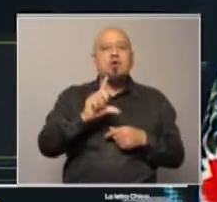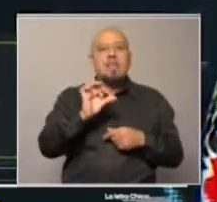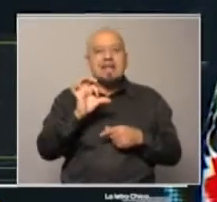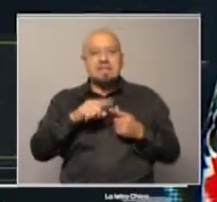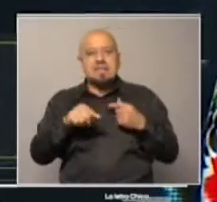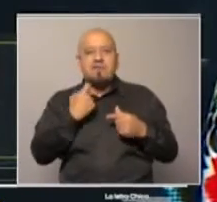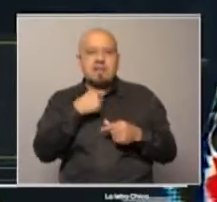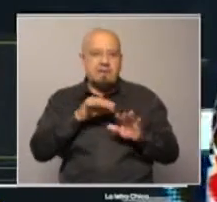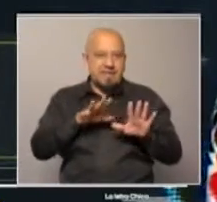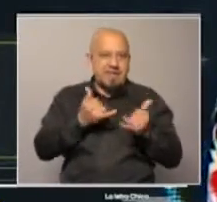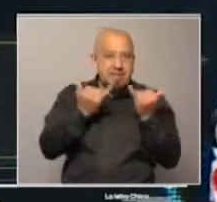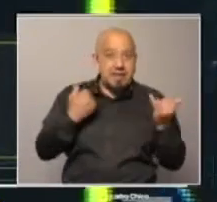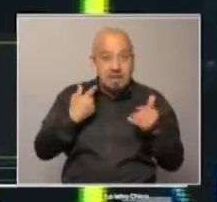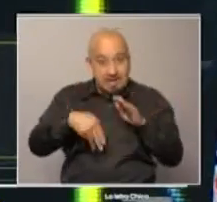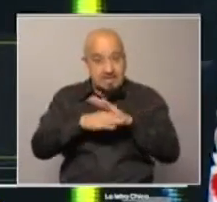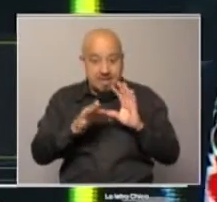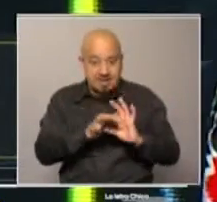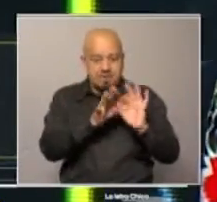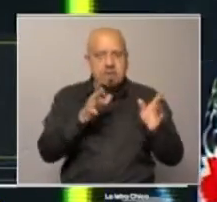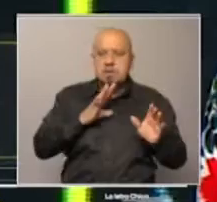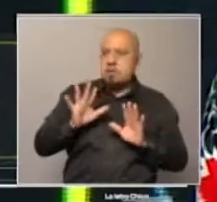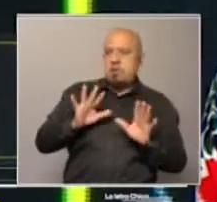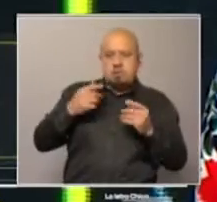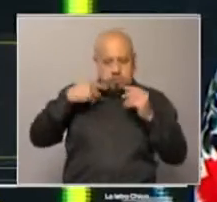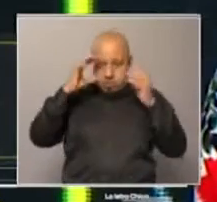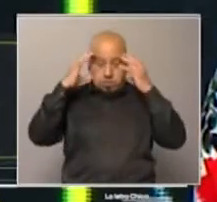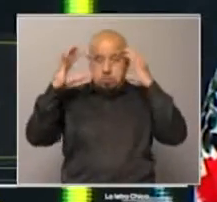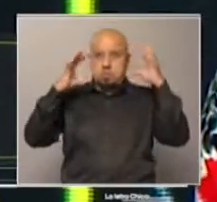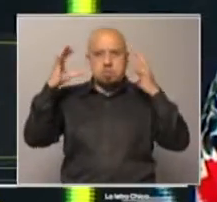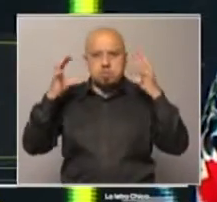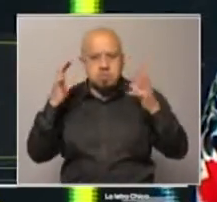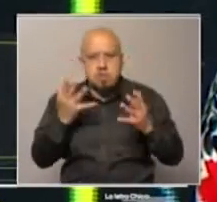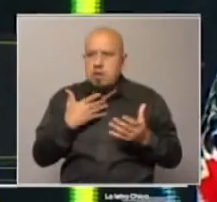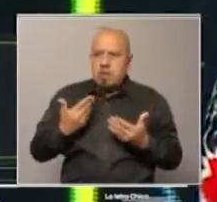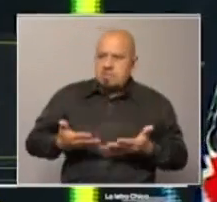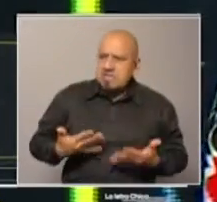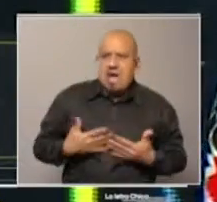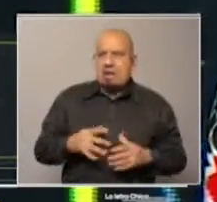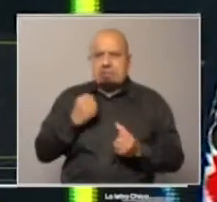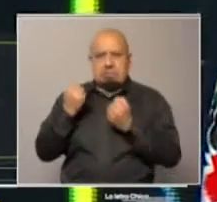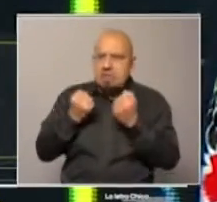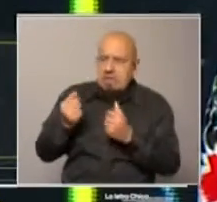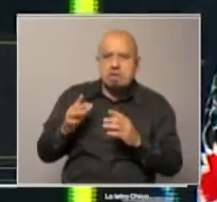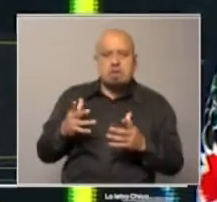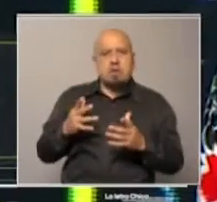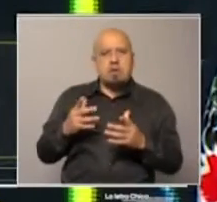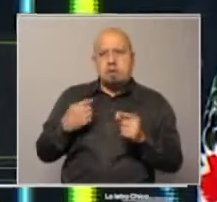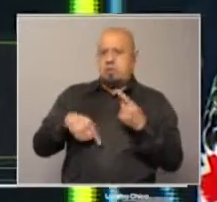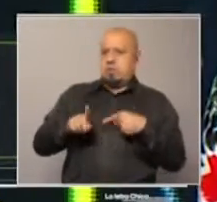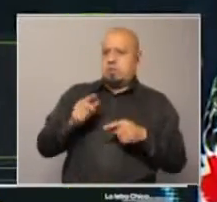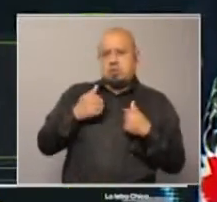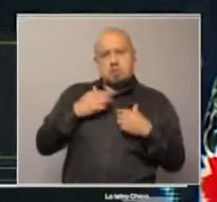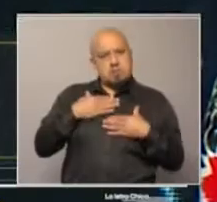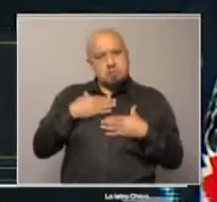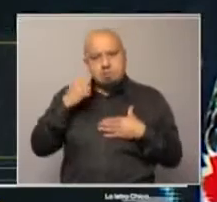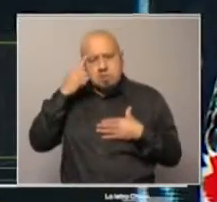irse, para quedar en libertad, se puso muy insoportable, se puso muy pesado, estaba como buscando pelea con todo el mundo. Y cuando yo empecé